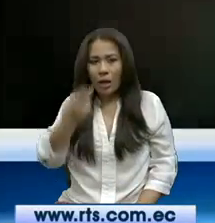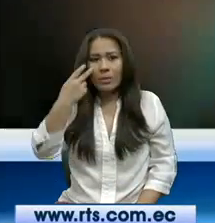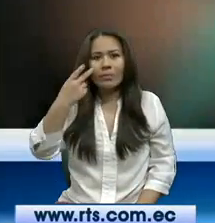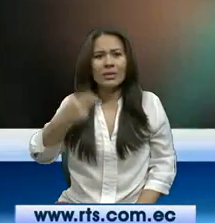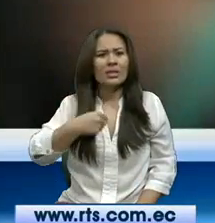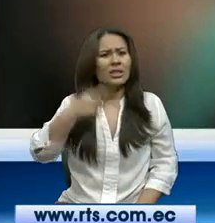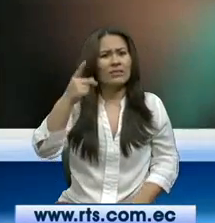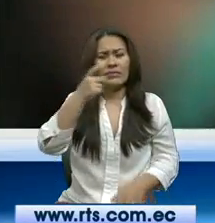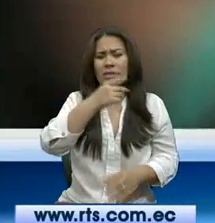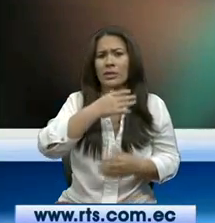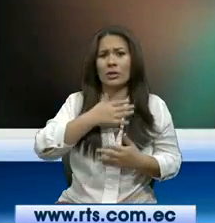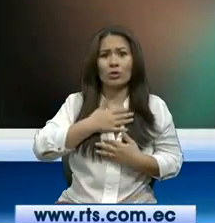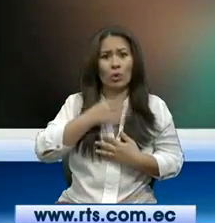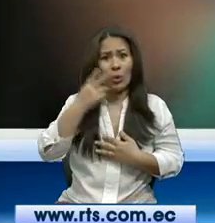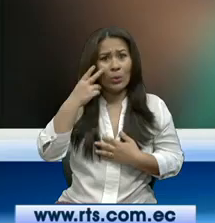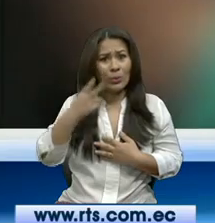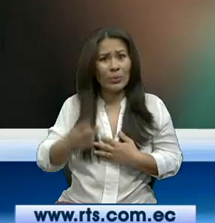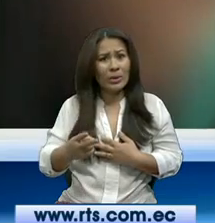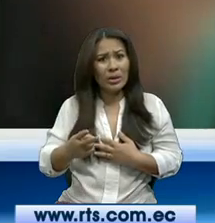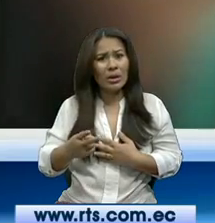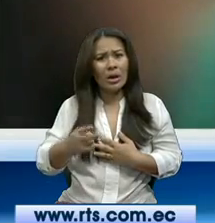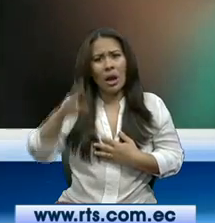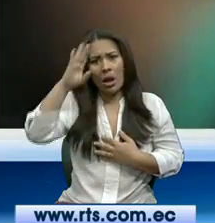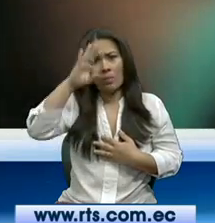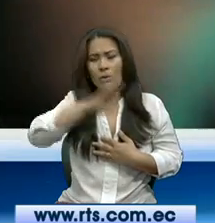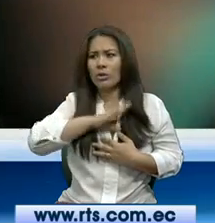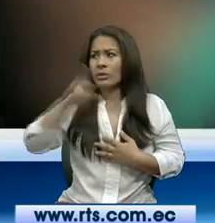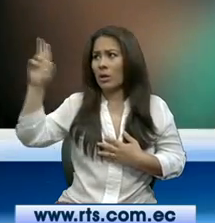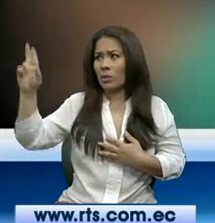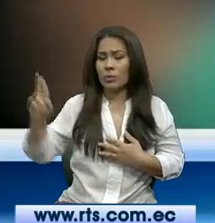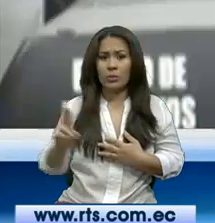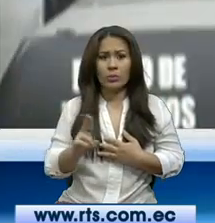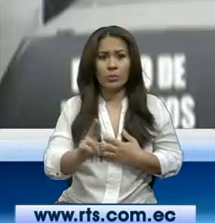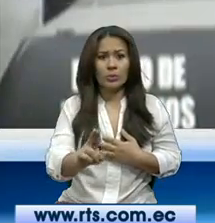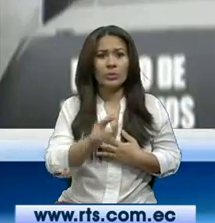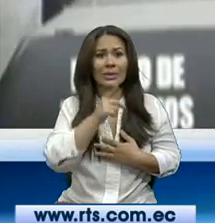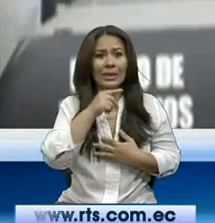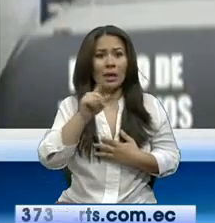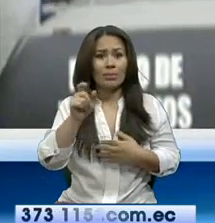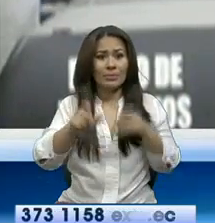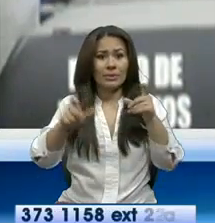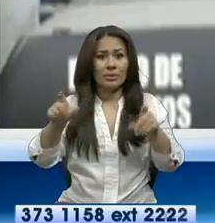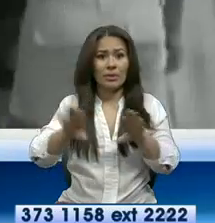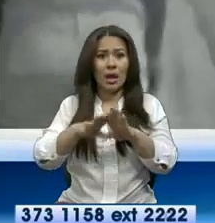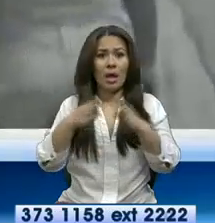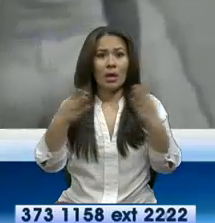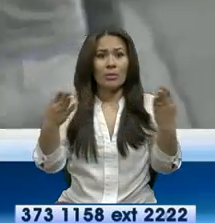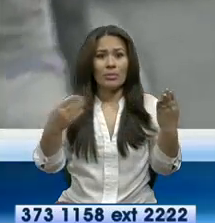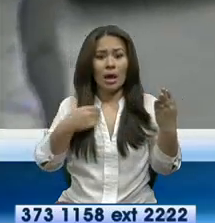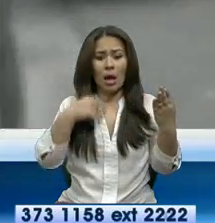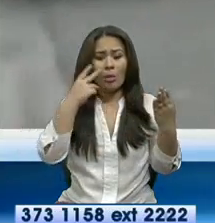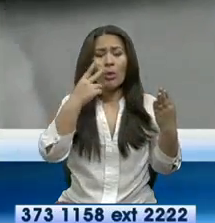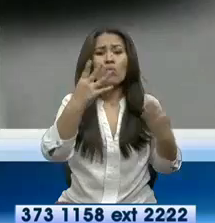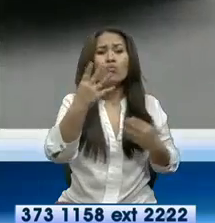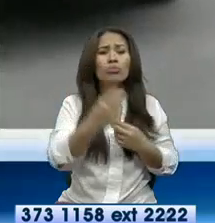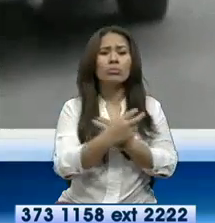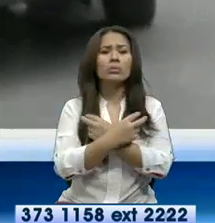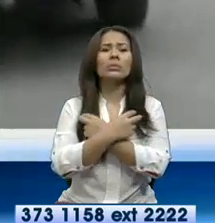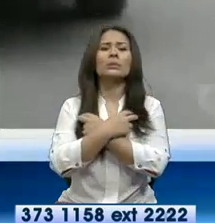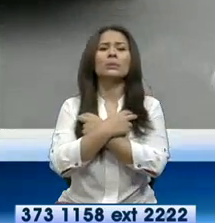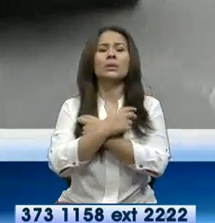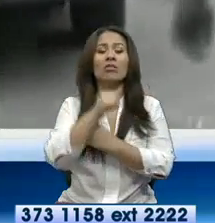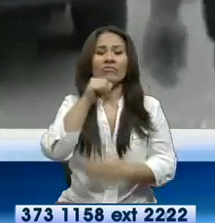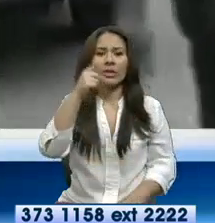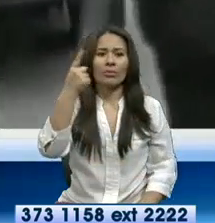Y pude observar, porque ya la policía estaba ingresada por los vecinos que habían abierto la puerta, pude ingresar que habían 4 cadáveres. Faltaba